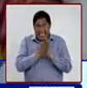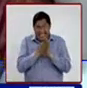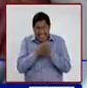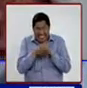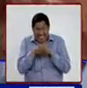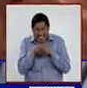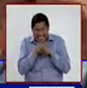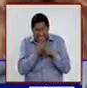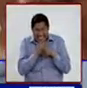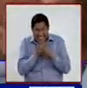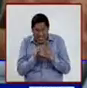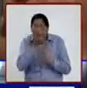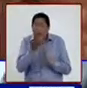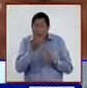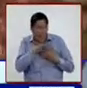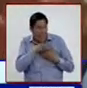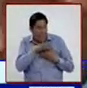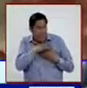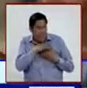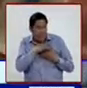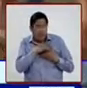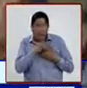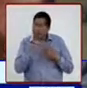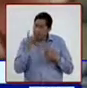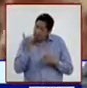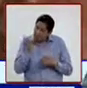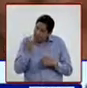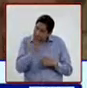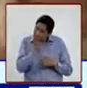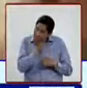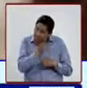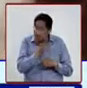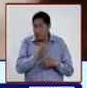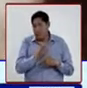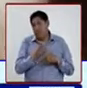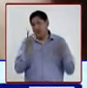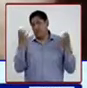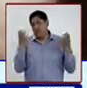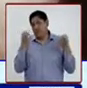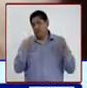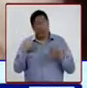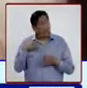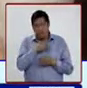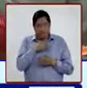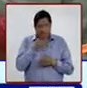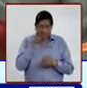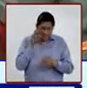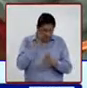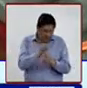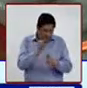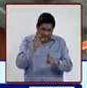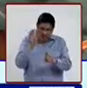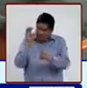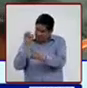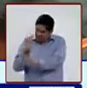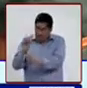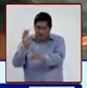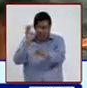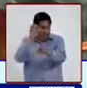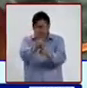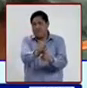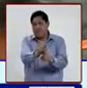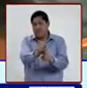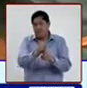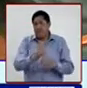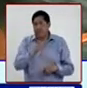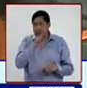de gente que aprovecha estas declaraciones para inmediatamente tratar de subirle el precio. Y nosotros lo que vamos a hacer es identificar a esta gente, ¿no?, y le